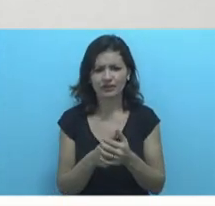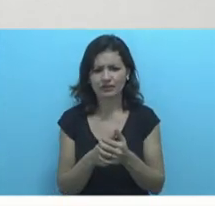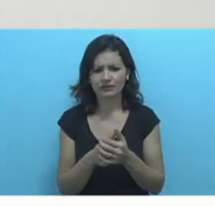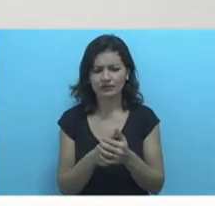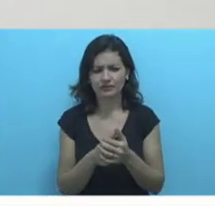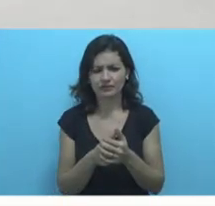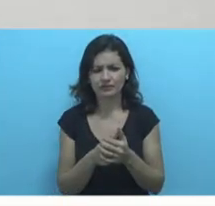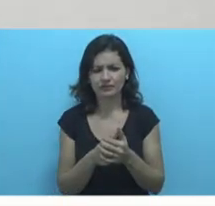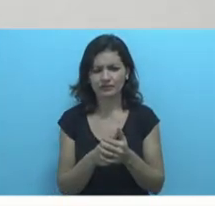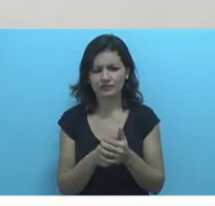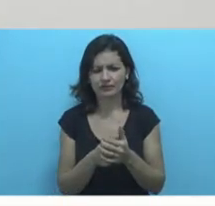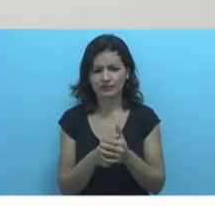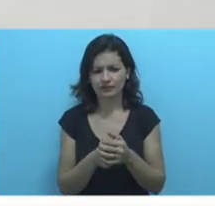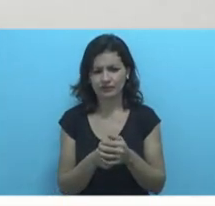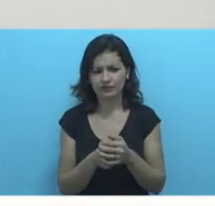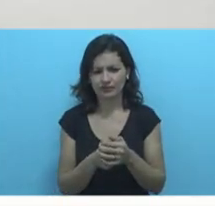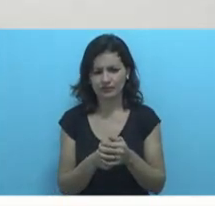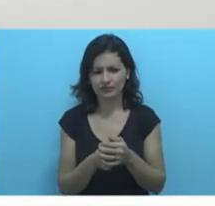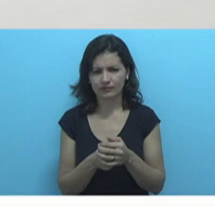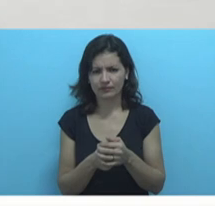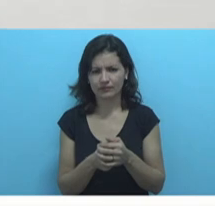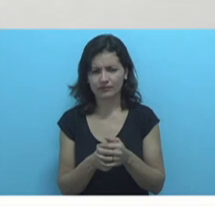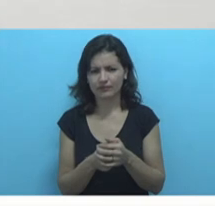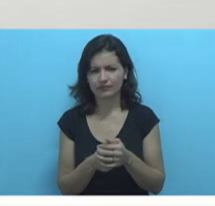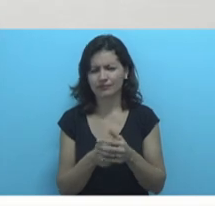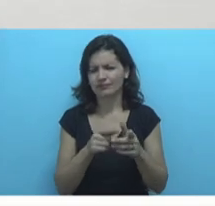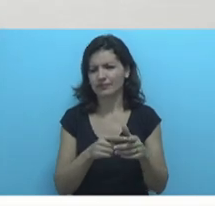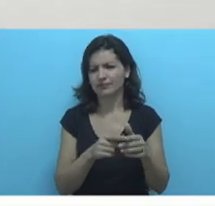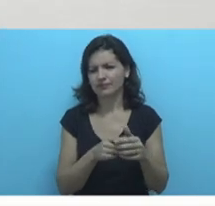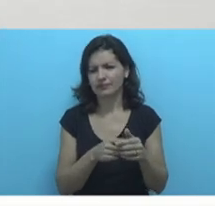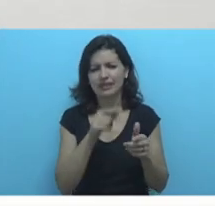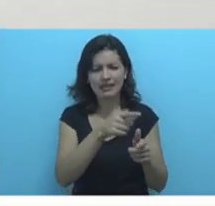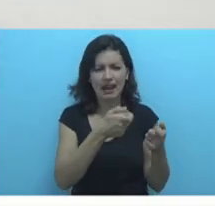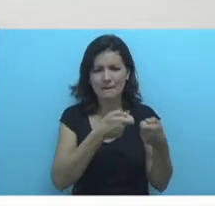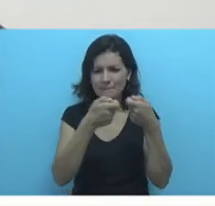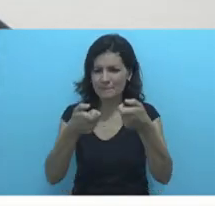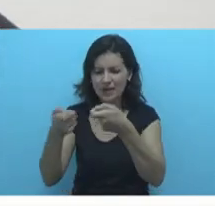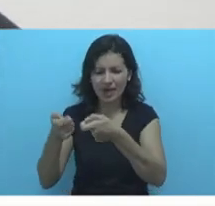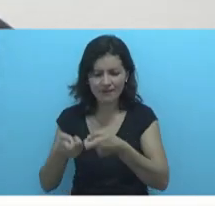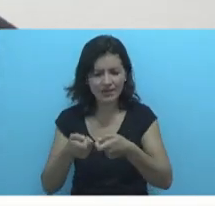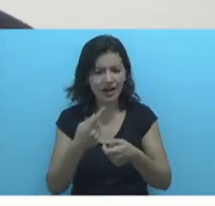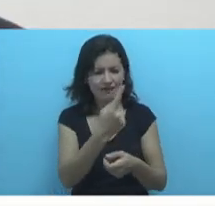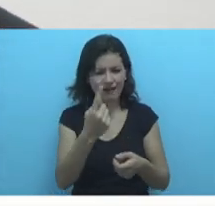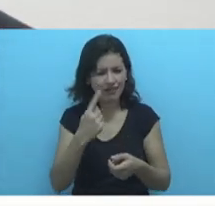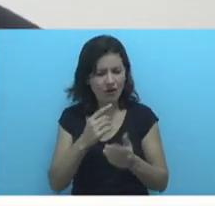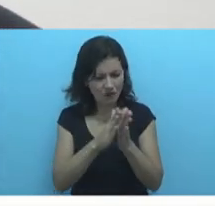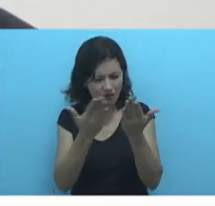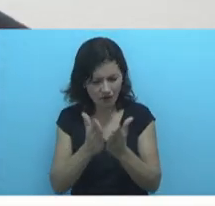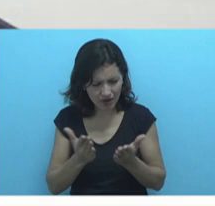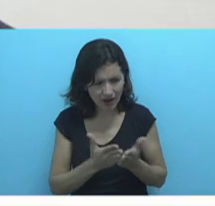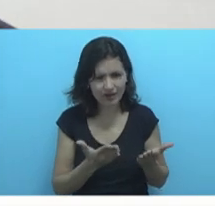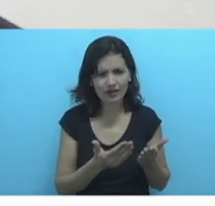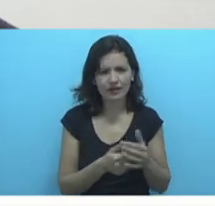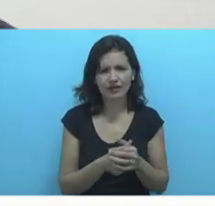de una anotación de Miguel con un pedido, una recomendación, etcétera. Pero a mí también me tocó verlo como vecino